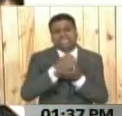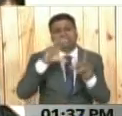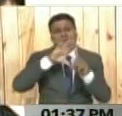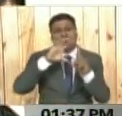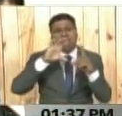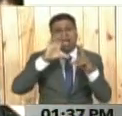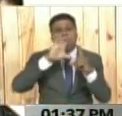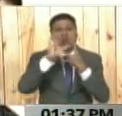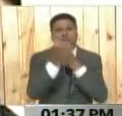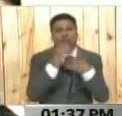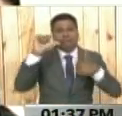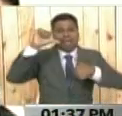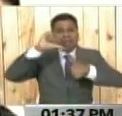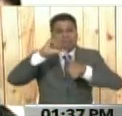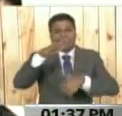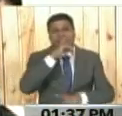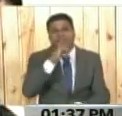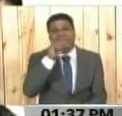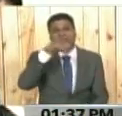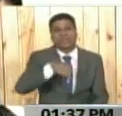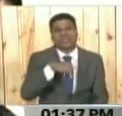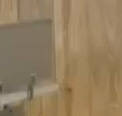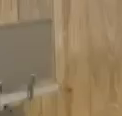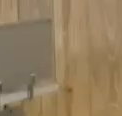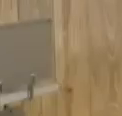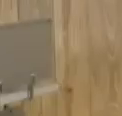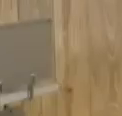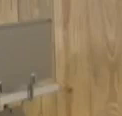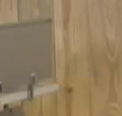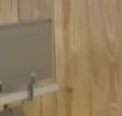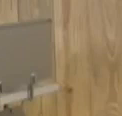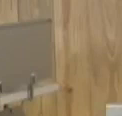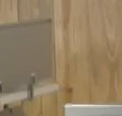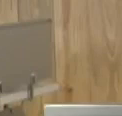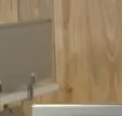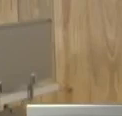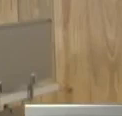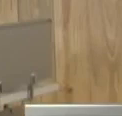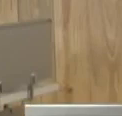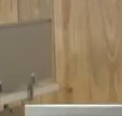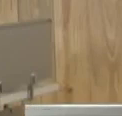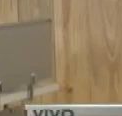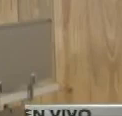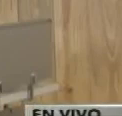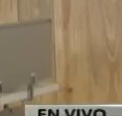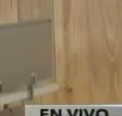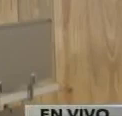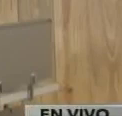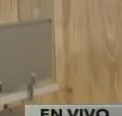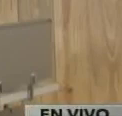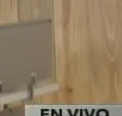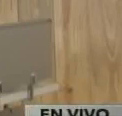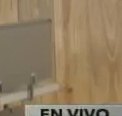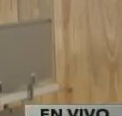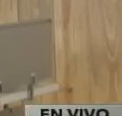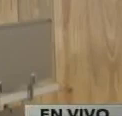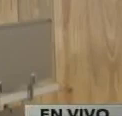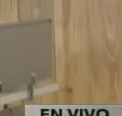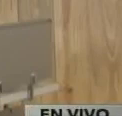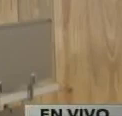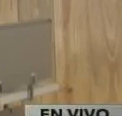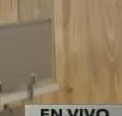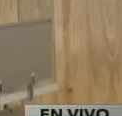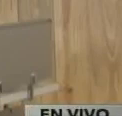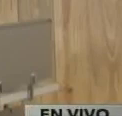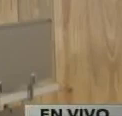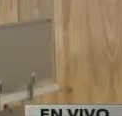caribeña. Es la información desde acá, desde Miraflores. A esta hora nos trasladamos al Palacio de Miraflores, en donde se encuentra